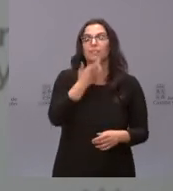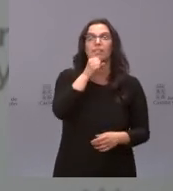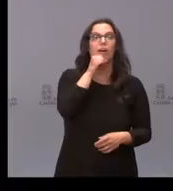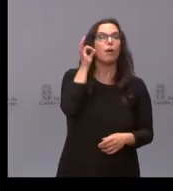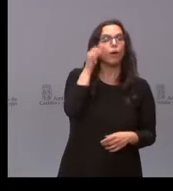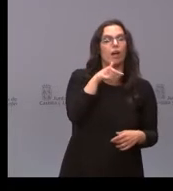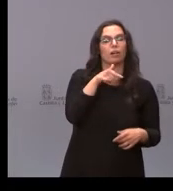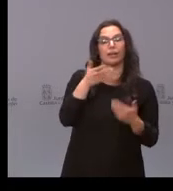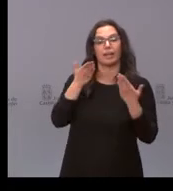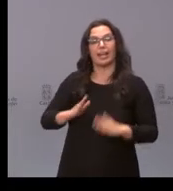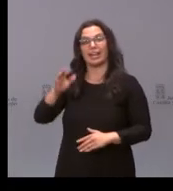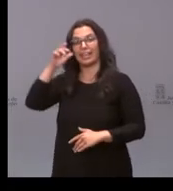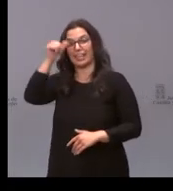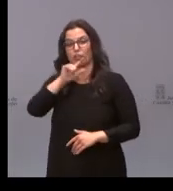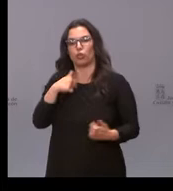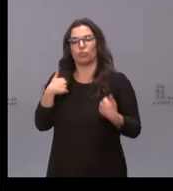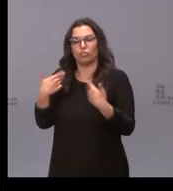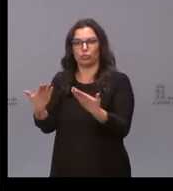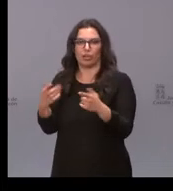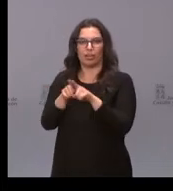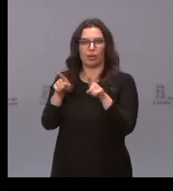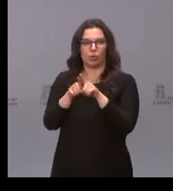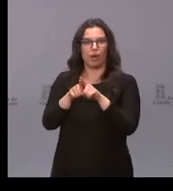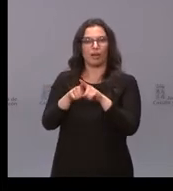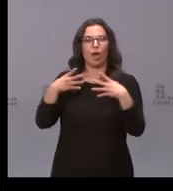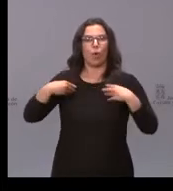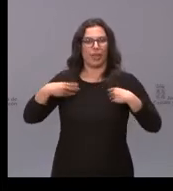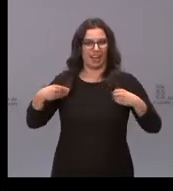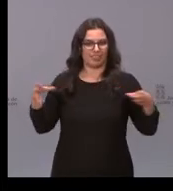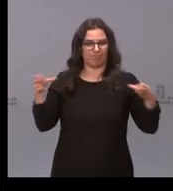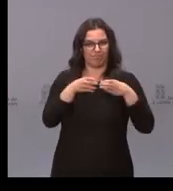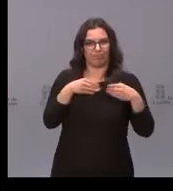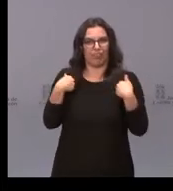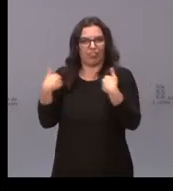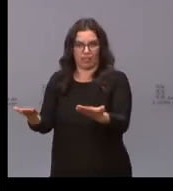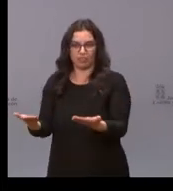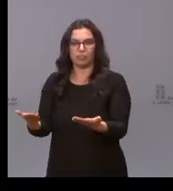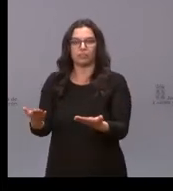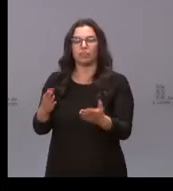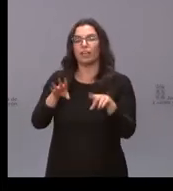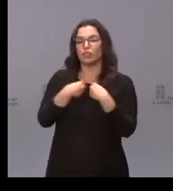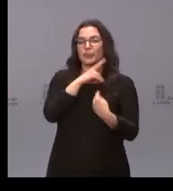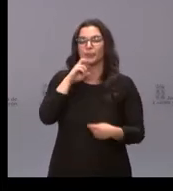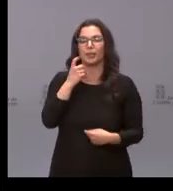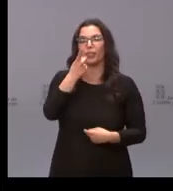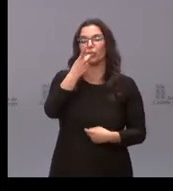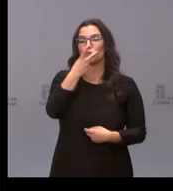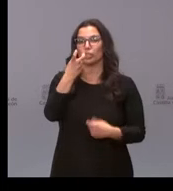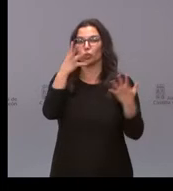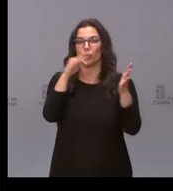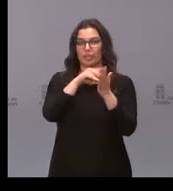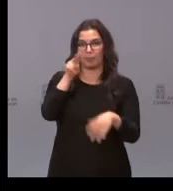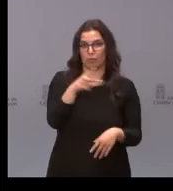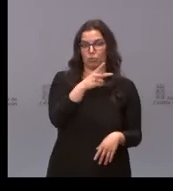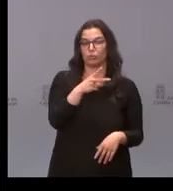dona su nieto una explotación ganadera de ovino valorado en 250 mil euros euros y